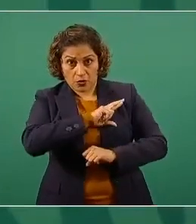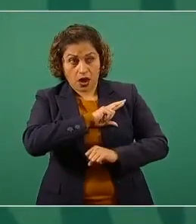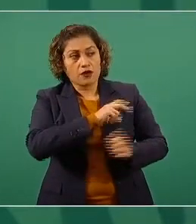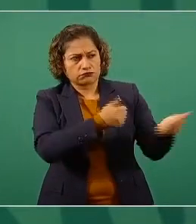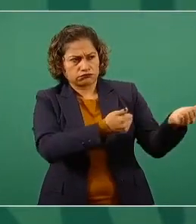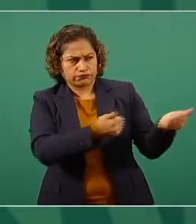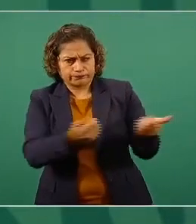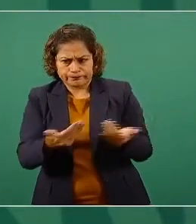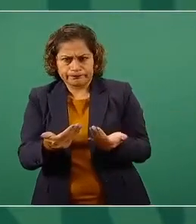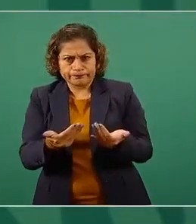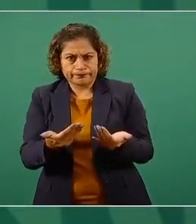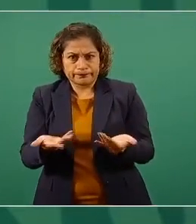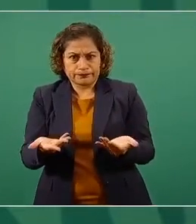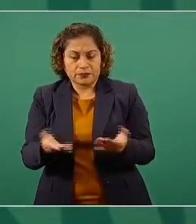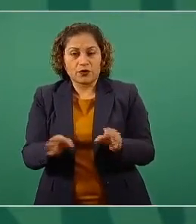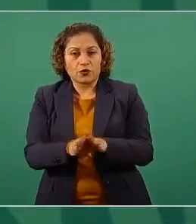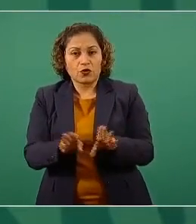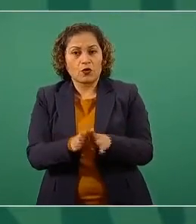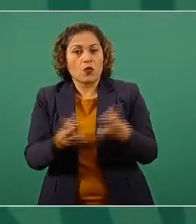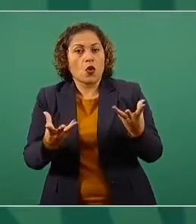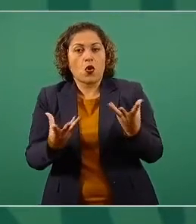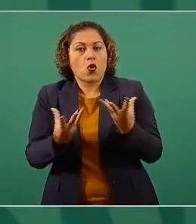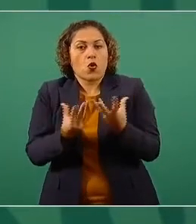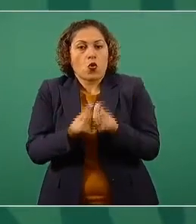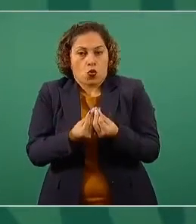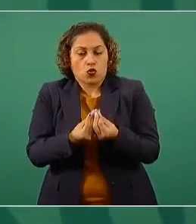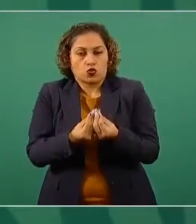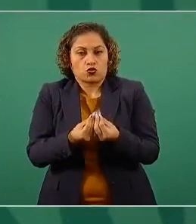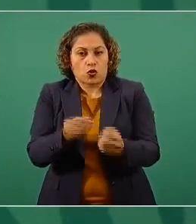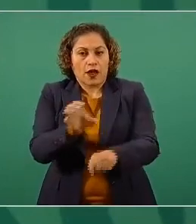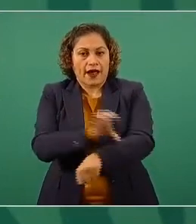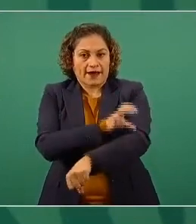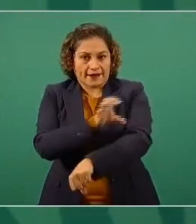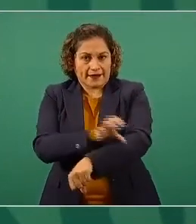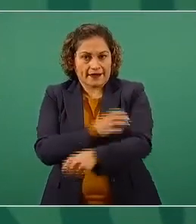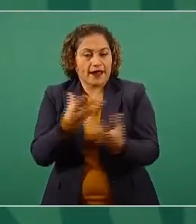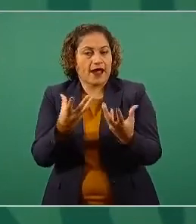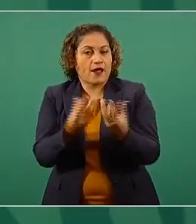a plantas de ciclo combinado fundamentalmente abastecidas con gas.